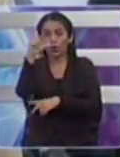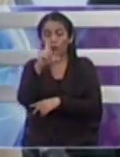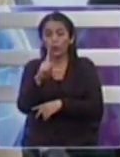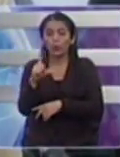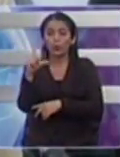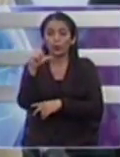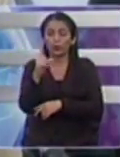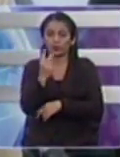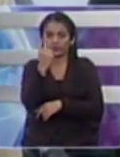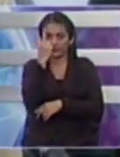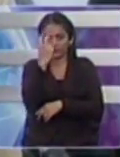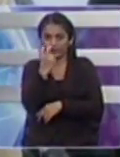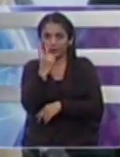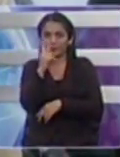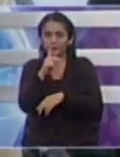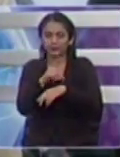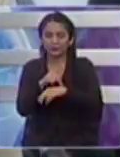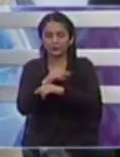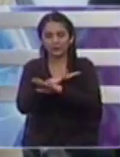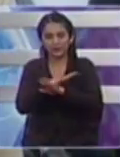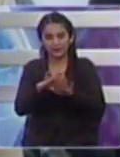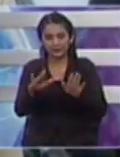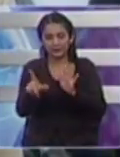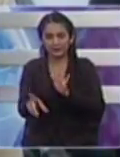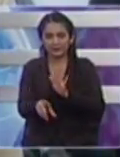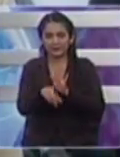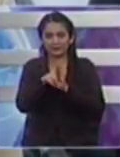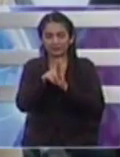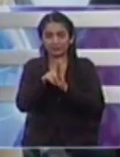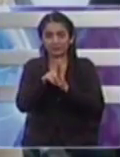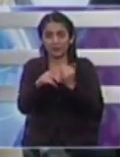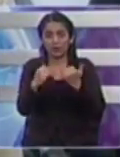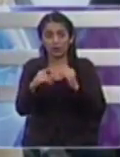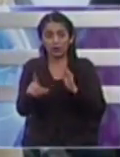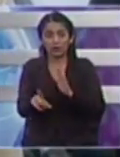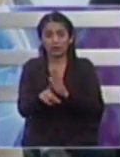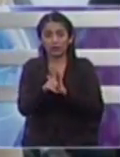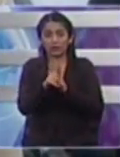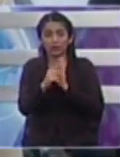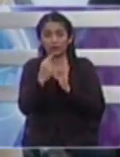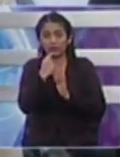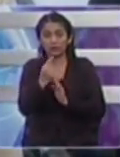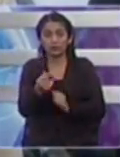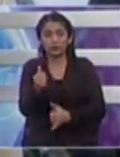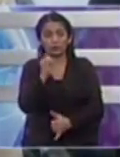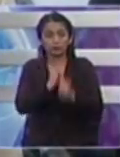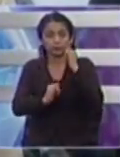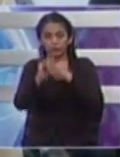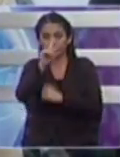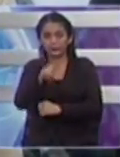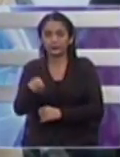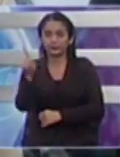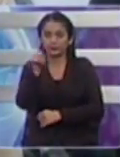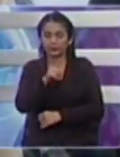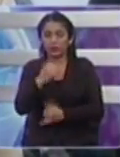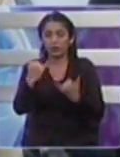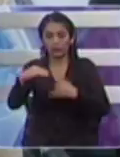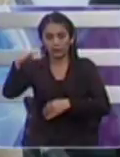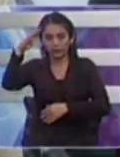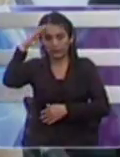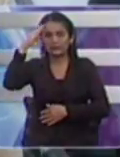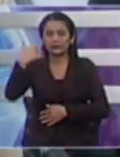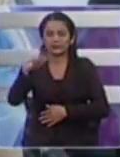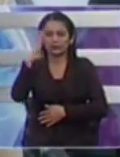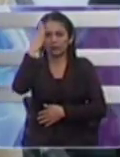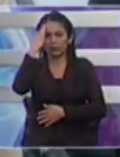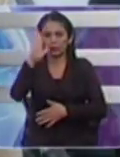las 12 horas. En este contexto, la Policía Nacional ya ha instruido a todos sus elementos. Debo indicar que la Policía Nacional